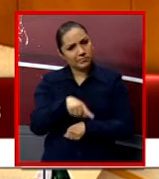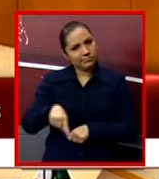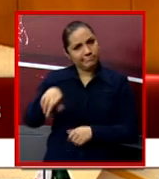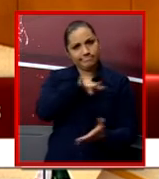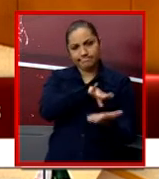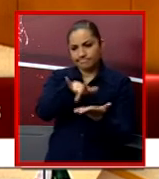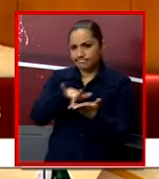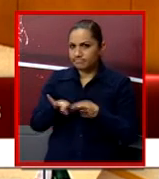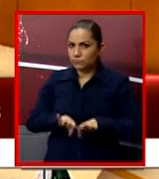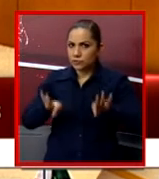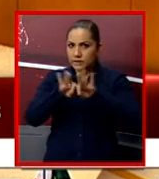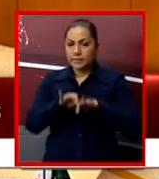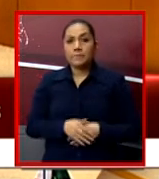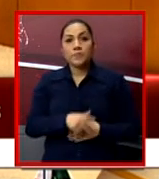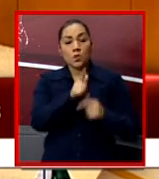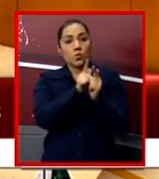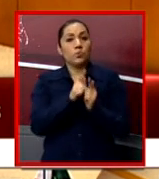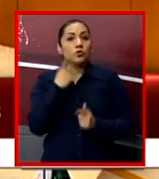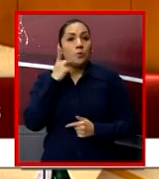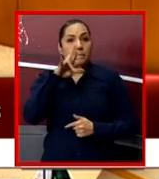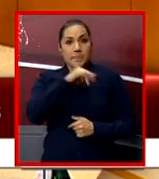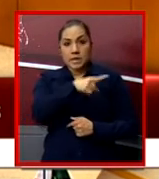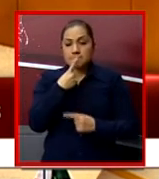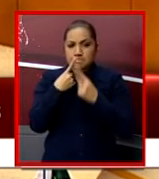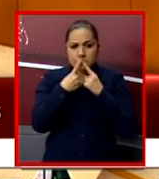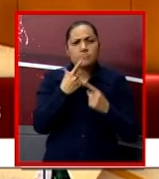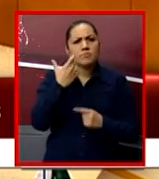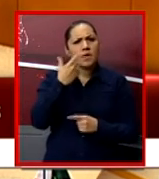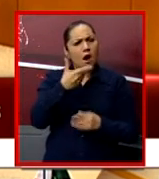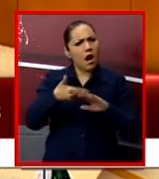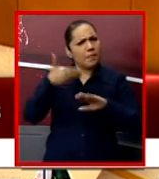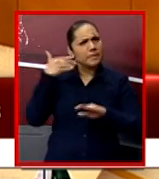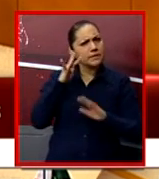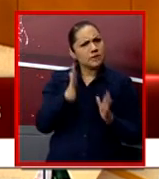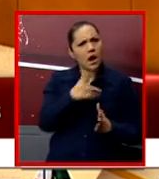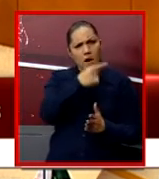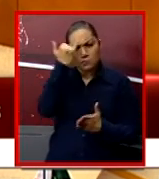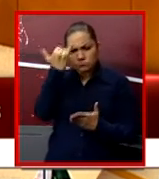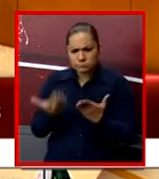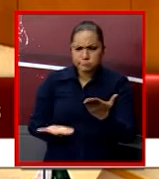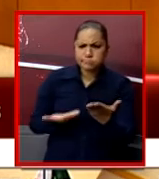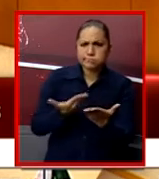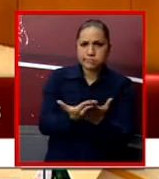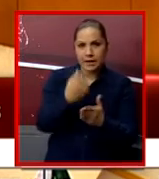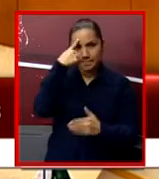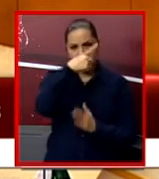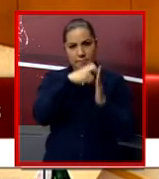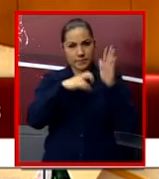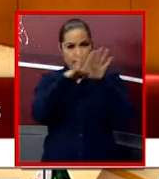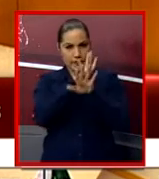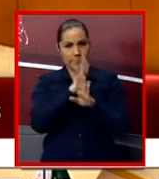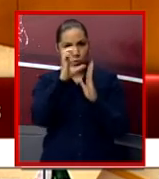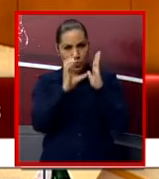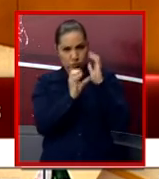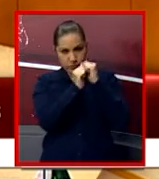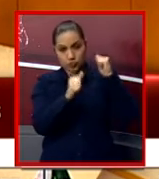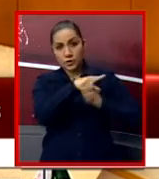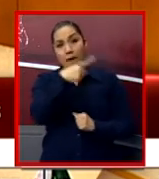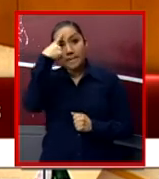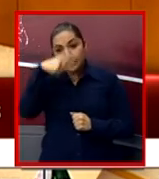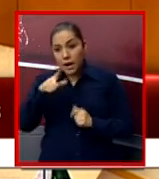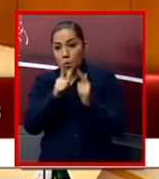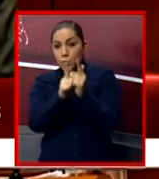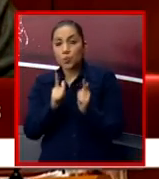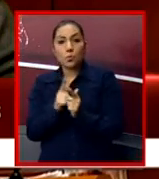fracción del PRI en el Senado adelantó que han presentado diversas iniciativas de reforma a la Carta Magna Federal para eliminar el financiamiento de